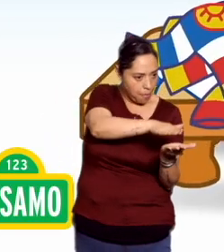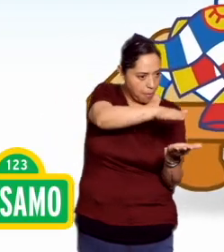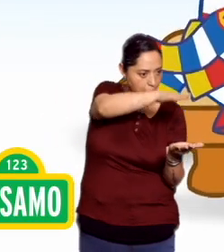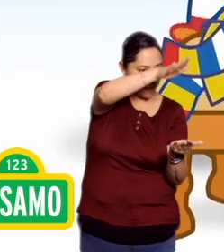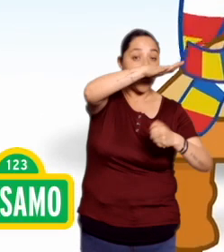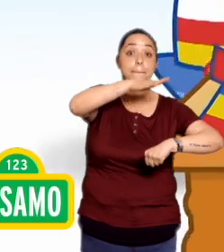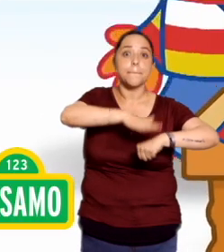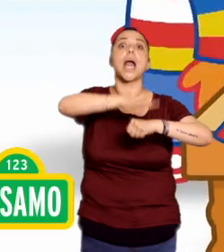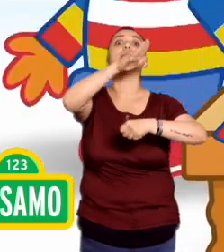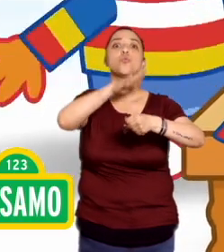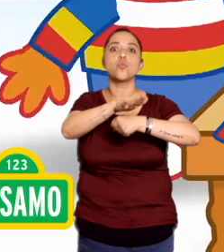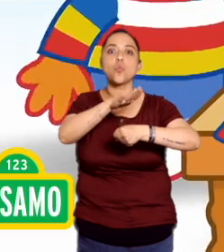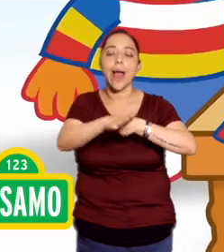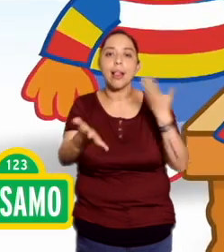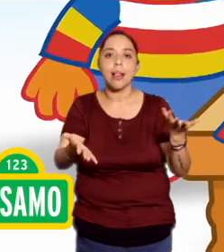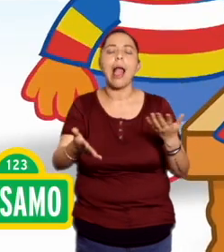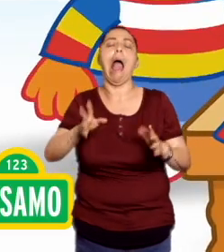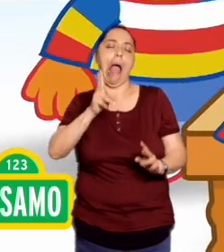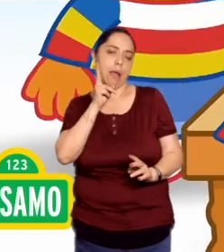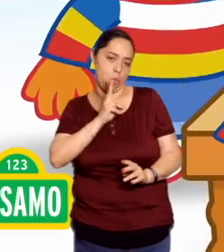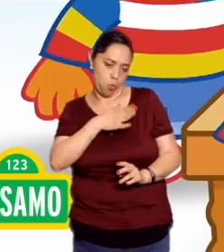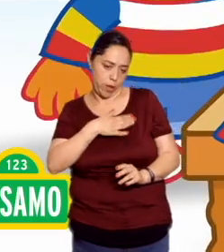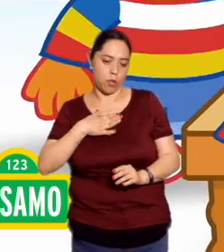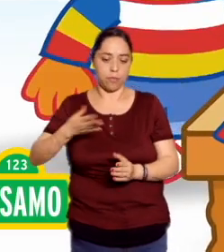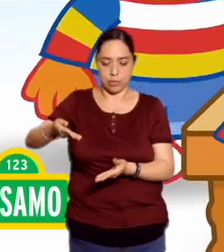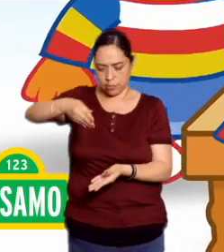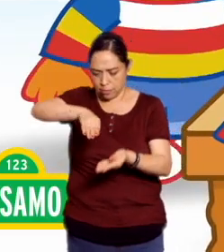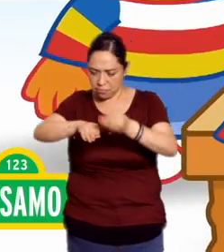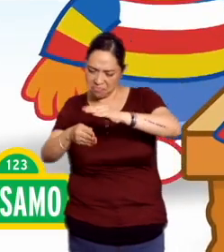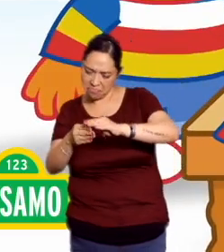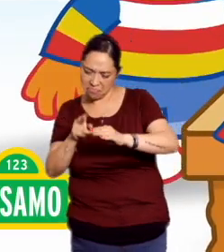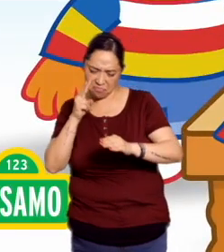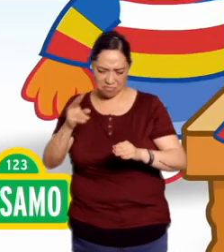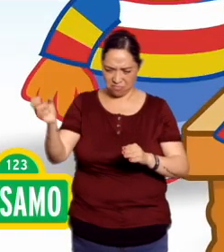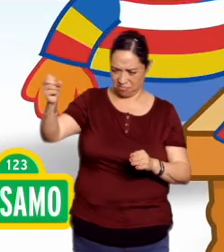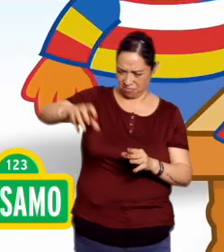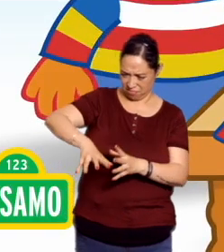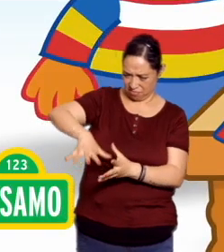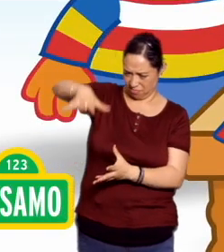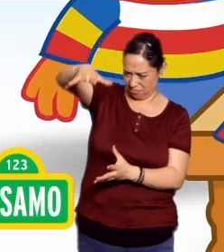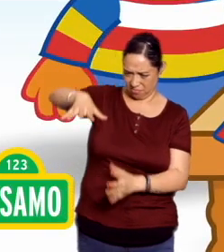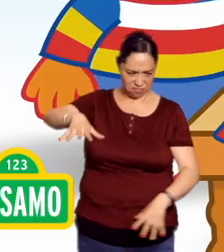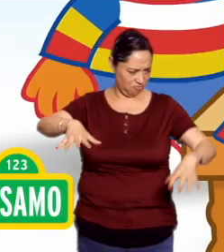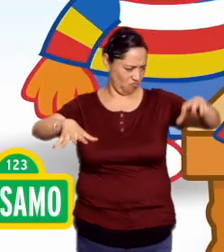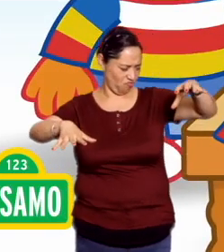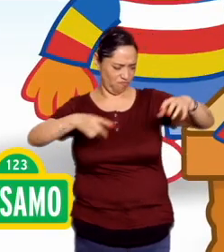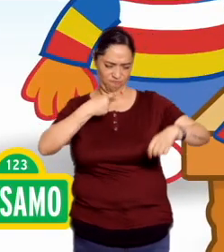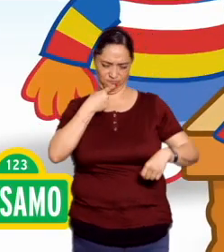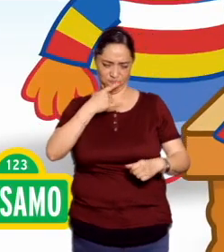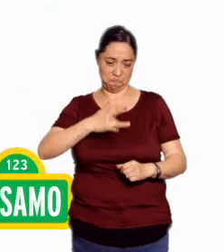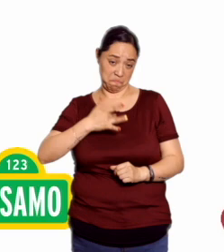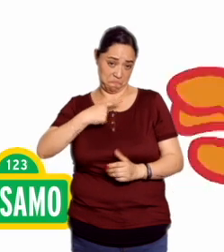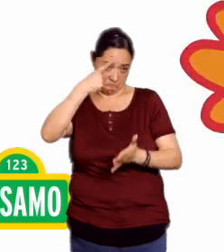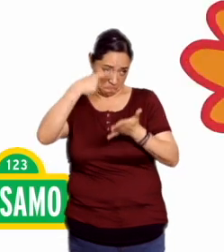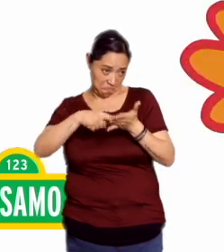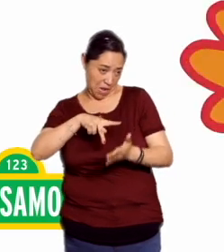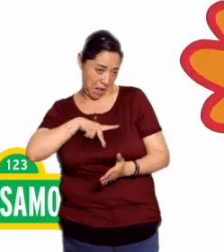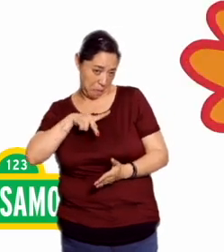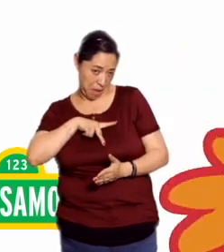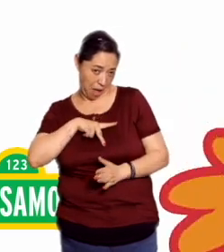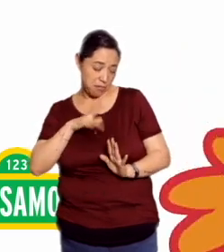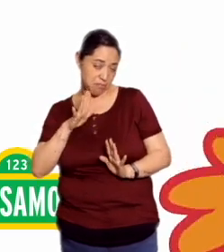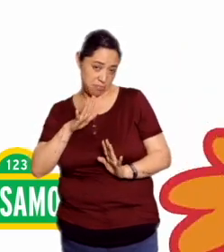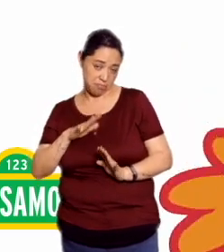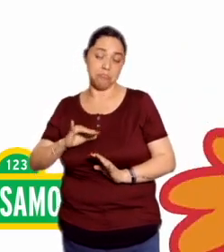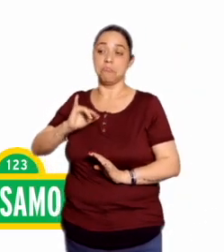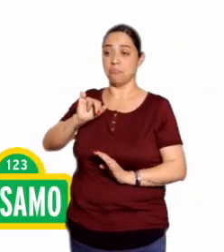limpias. Bueno, mi pila luce más grande que tu pila. Así que debe haber más camisas en la mía. Bien,